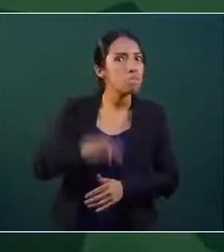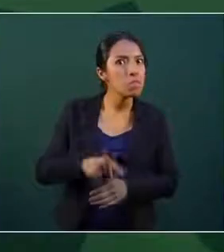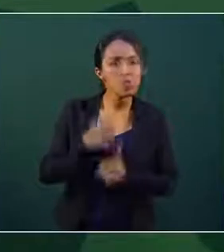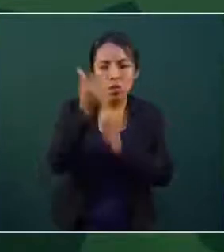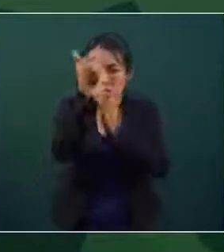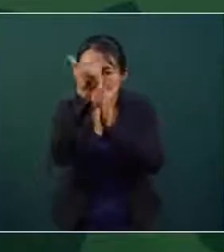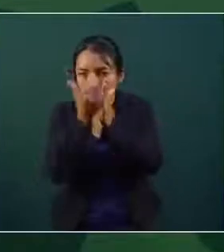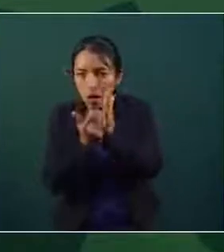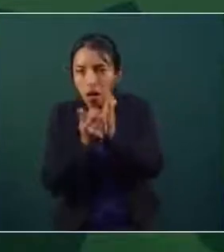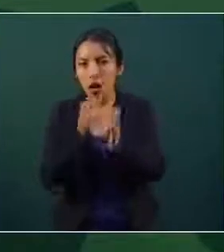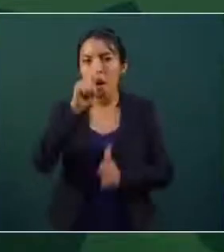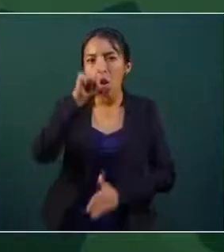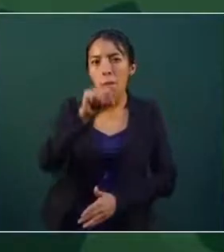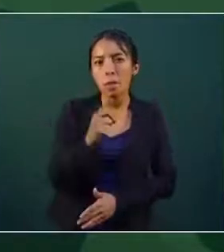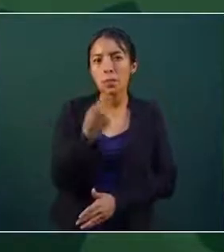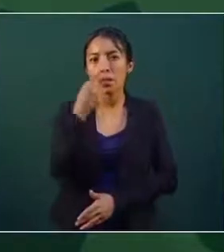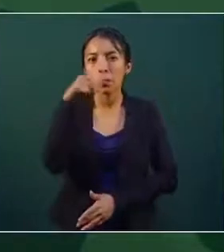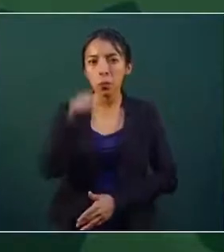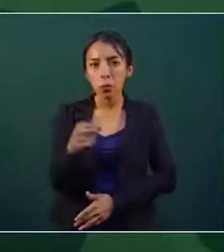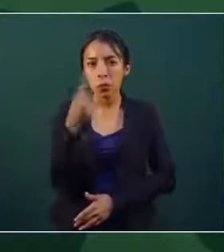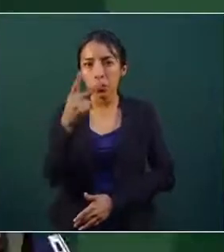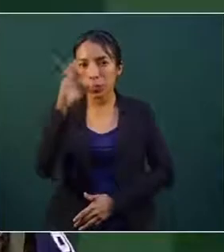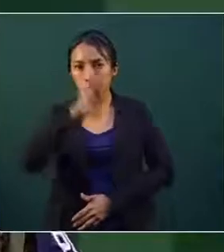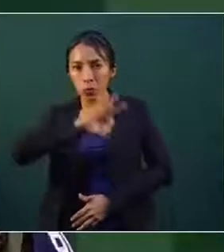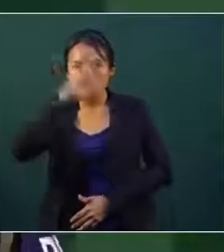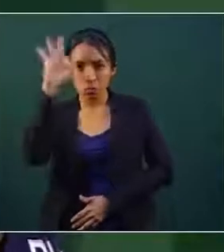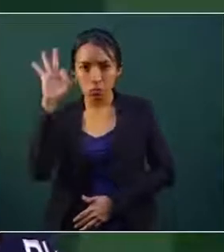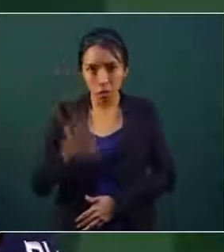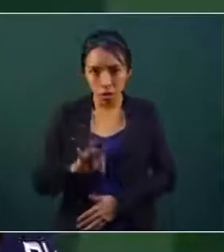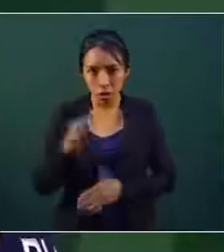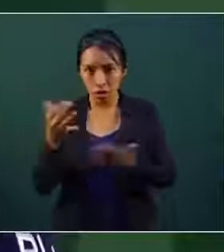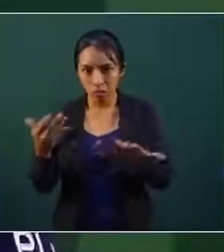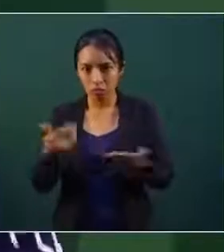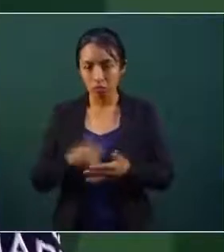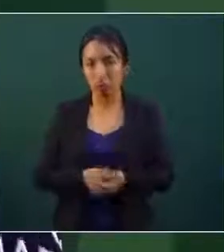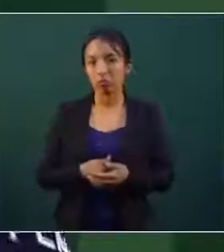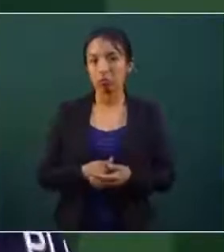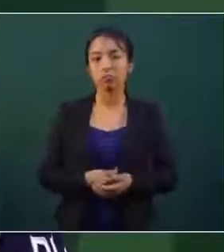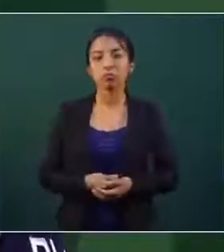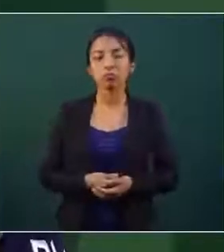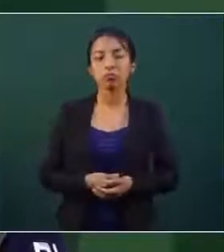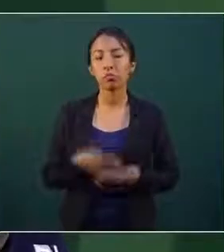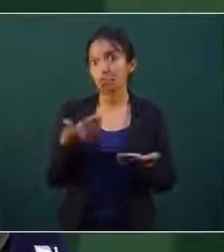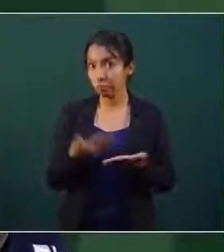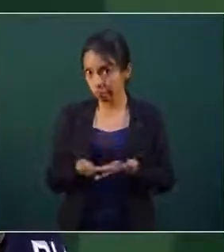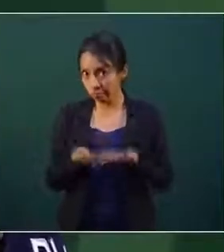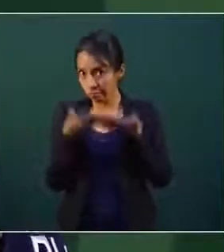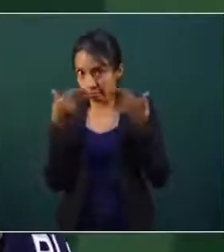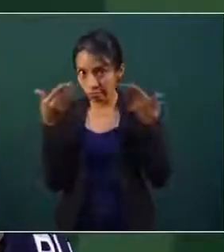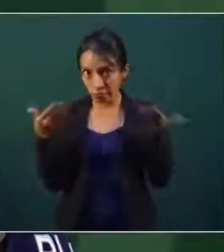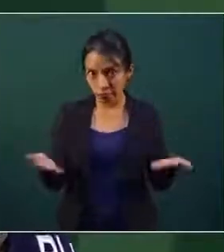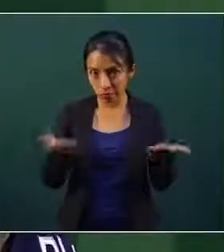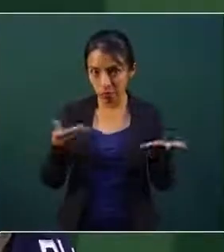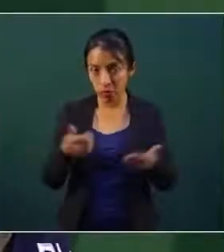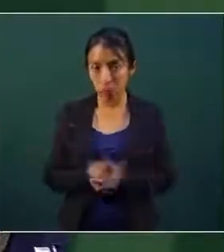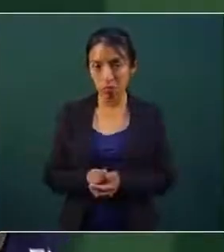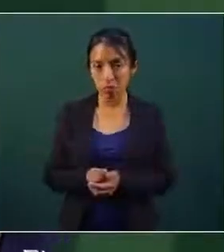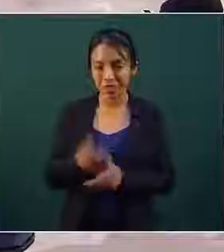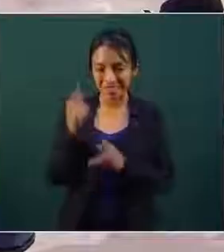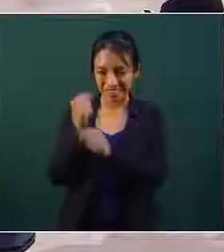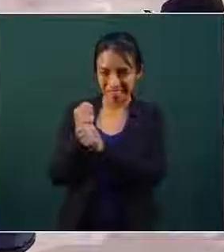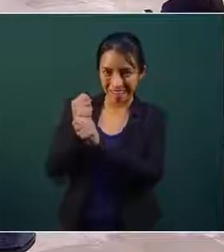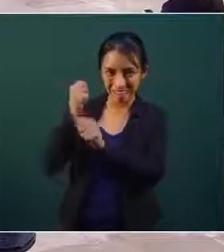del 21.2%. En lo que se refiere a robo en